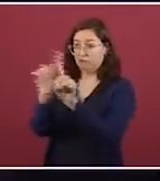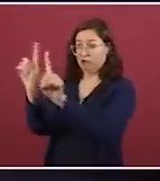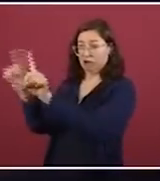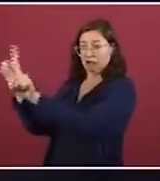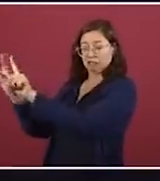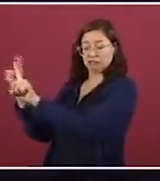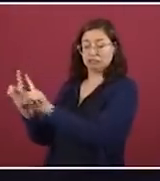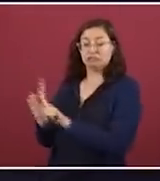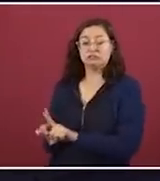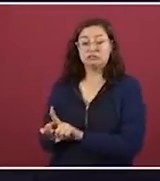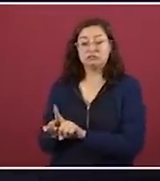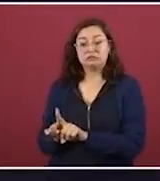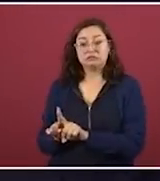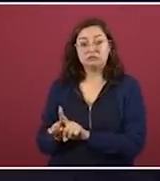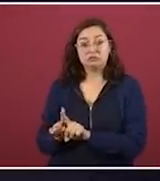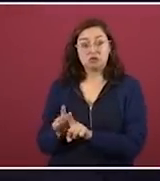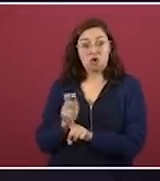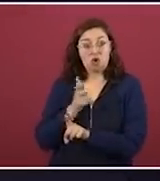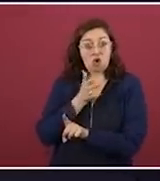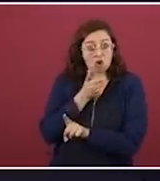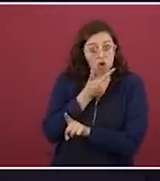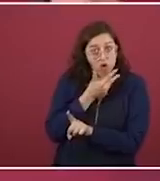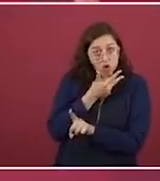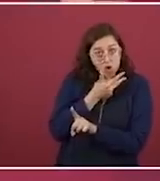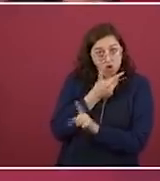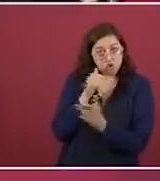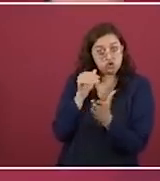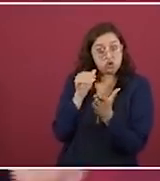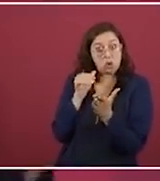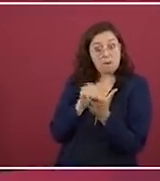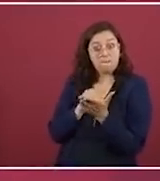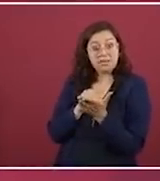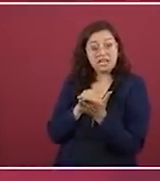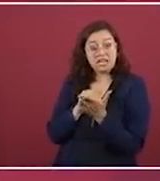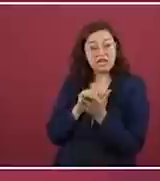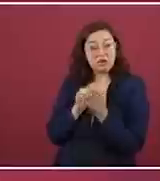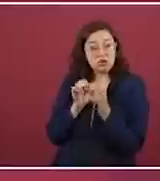con un aparato de élite